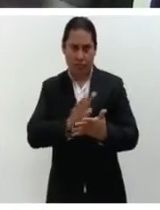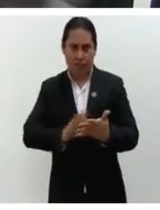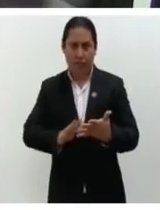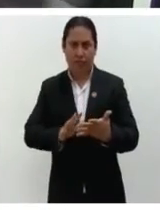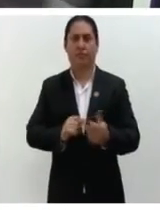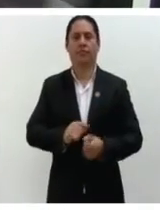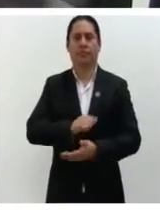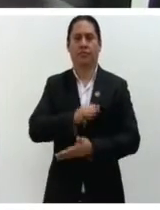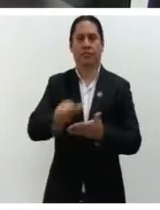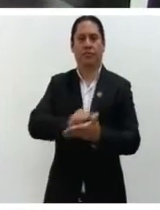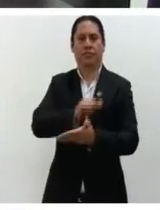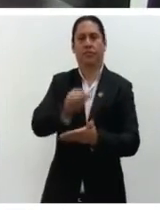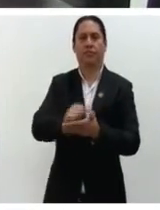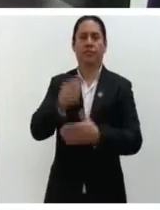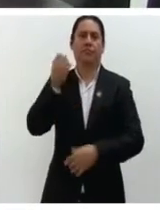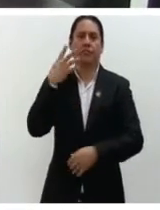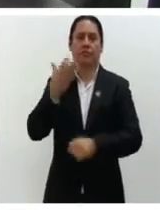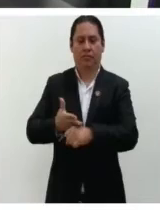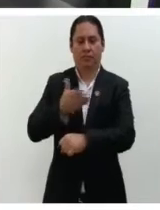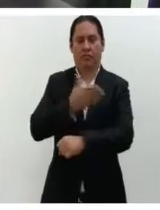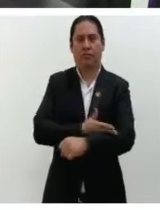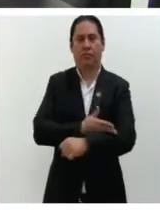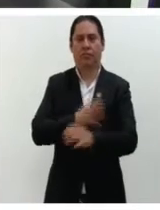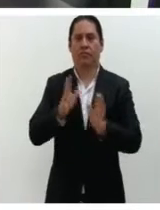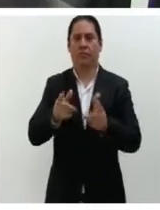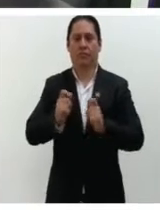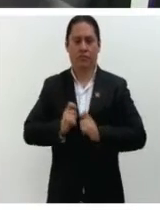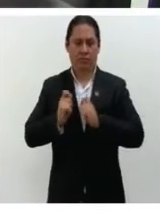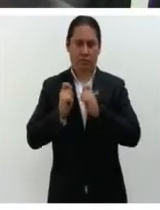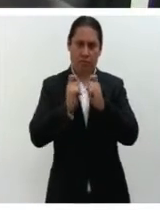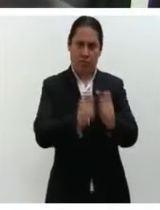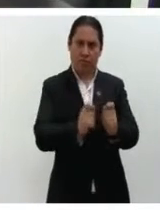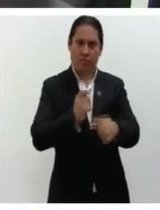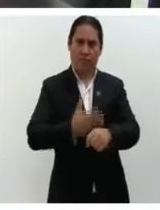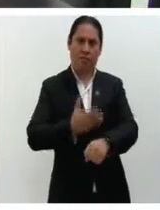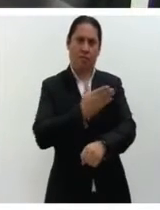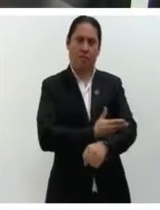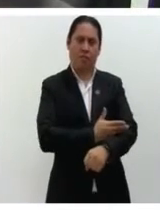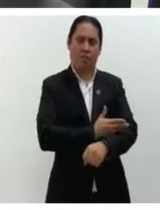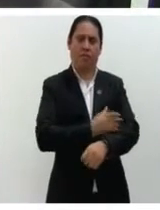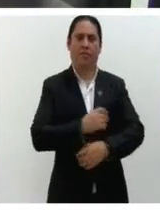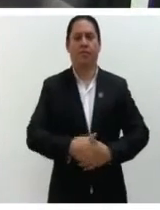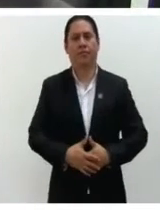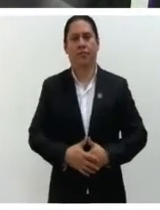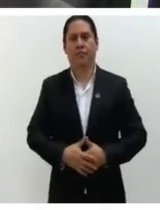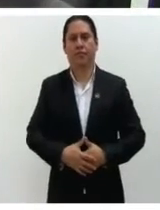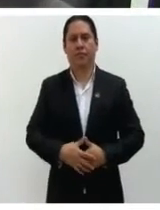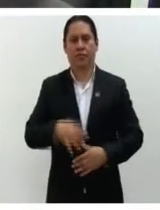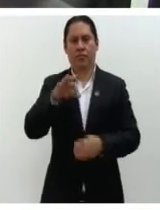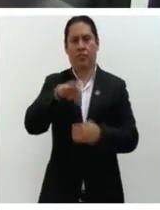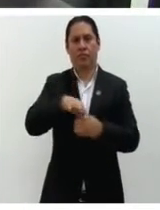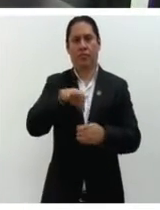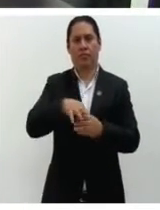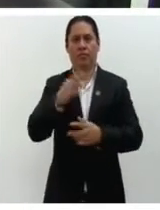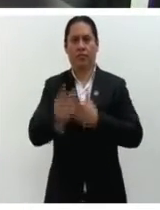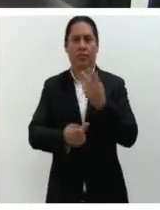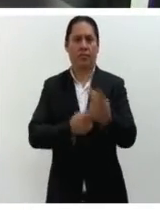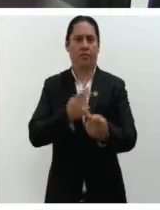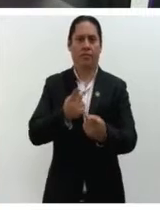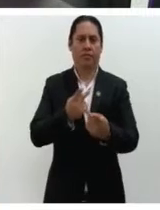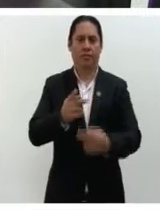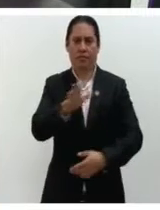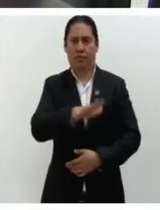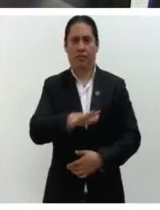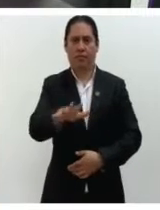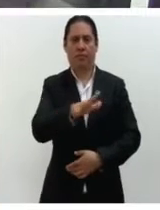lectura del acta de la sesión anterior, ya que nos fue repartida con anterioridad. En votación económica se pregunta a